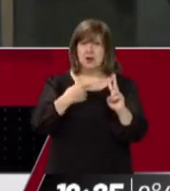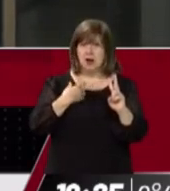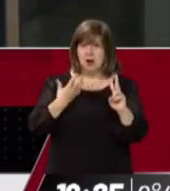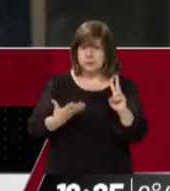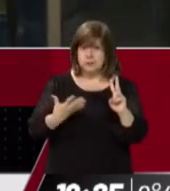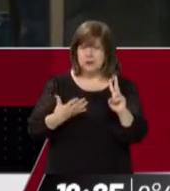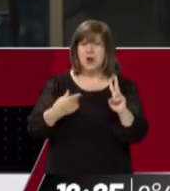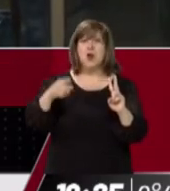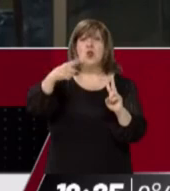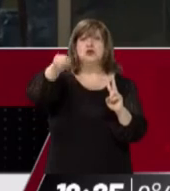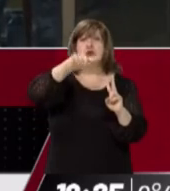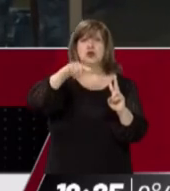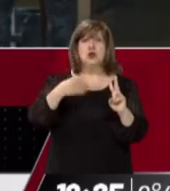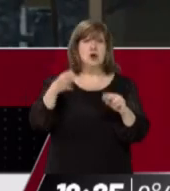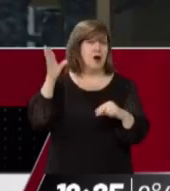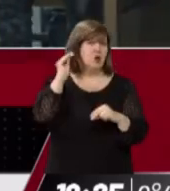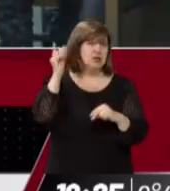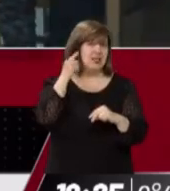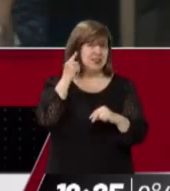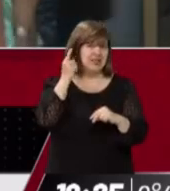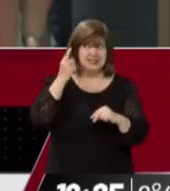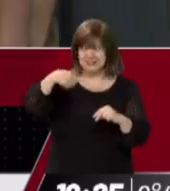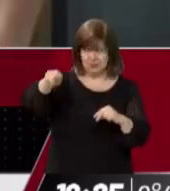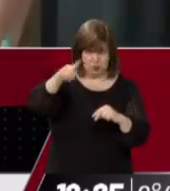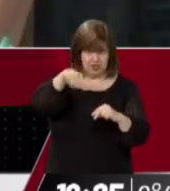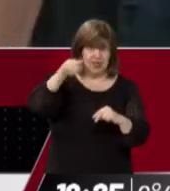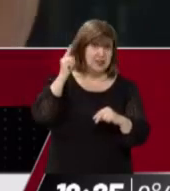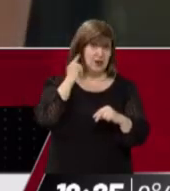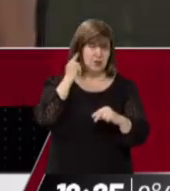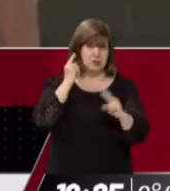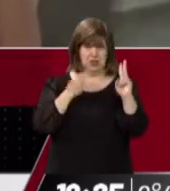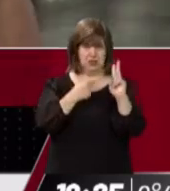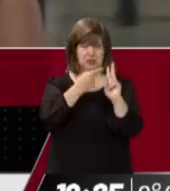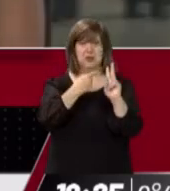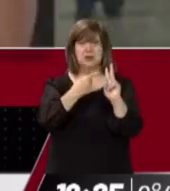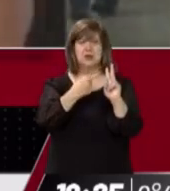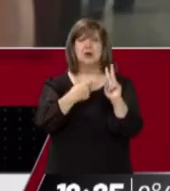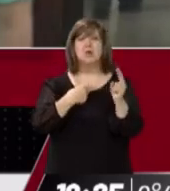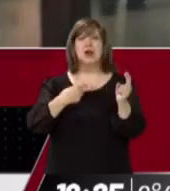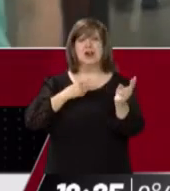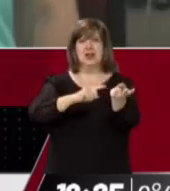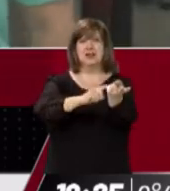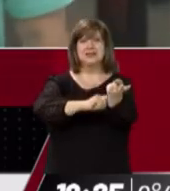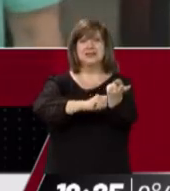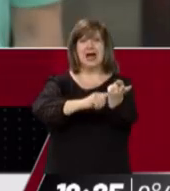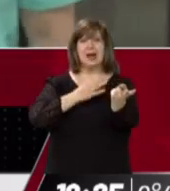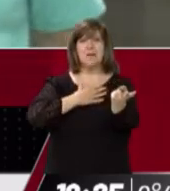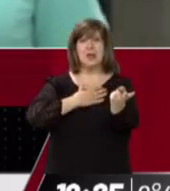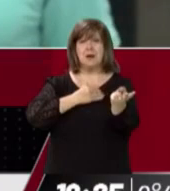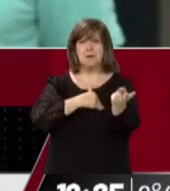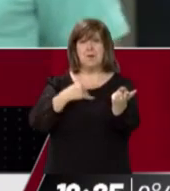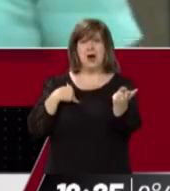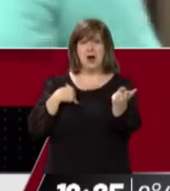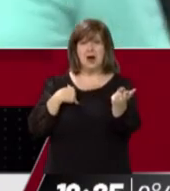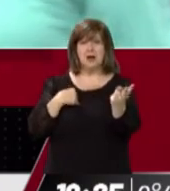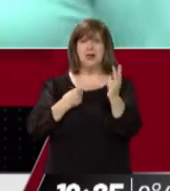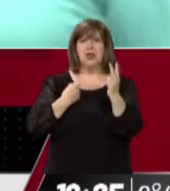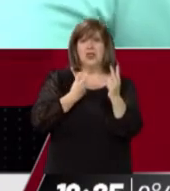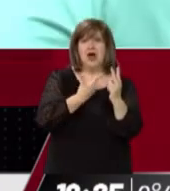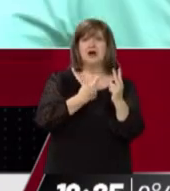como en este momento estamos escuchando a nosotros y son sangre mía y la vienen pasando muy mal